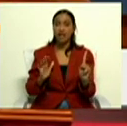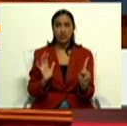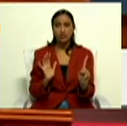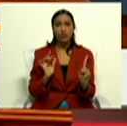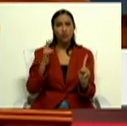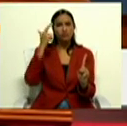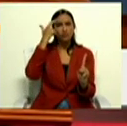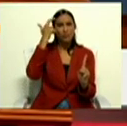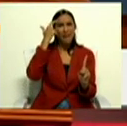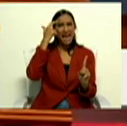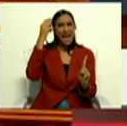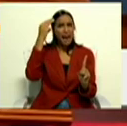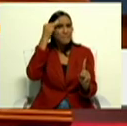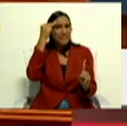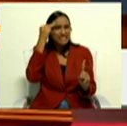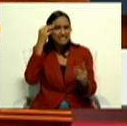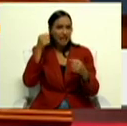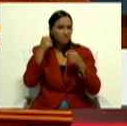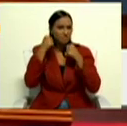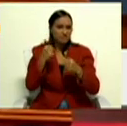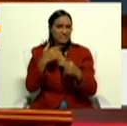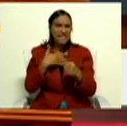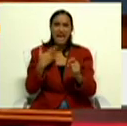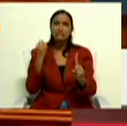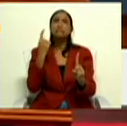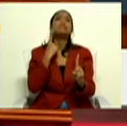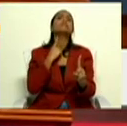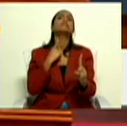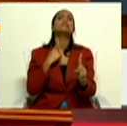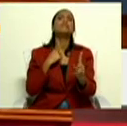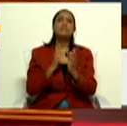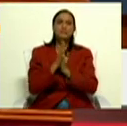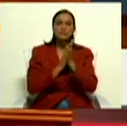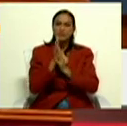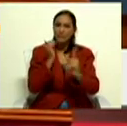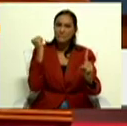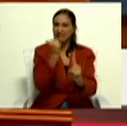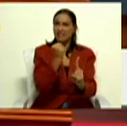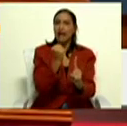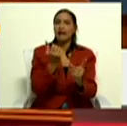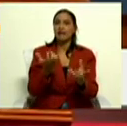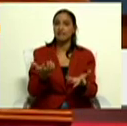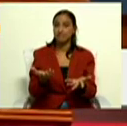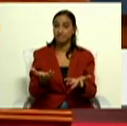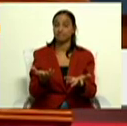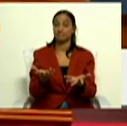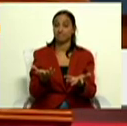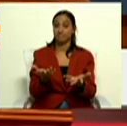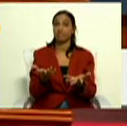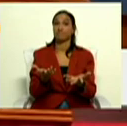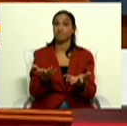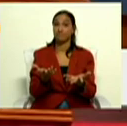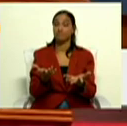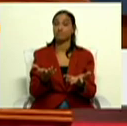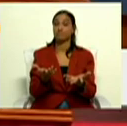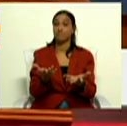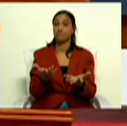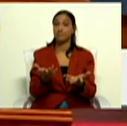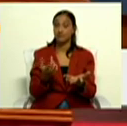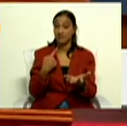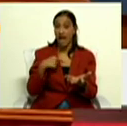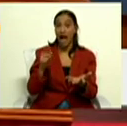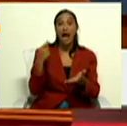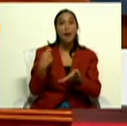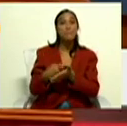criminal que el golpe fue un golpe camburero, platanero, porque, claro, debajo de los plátanos y los cambures